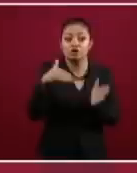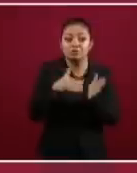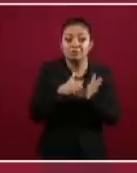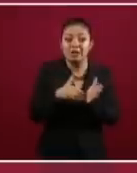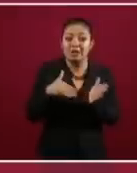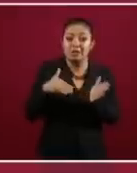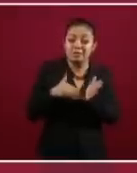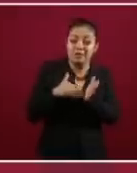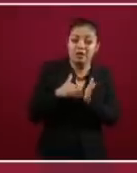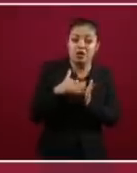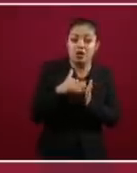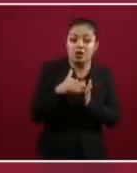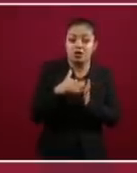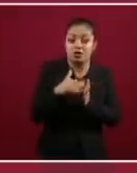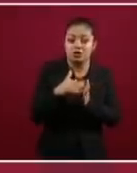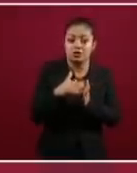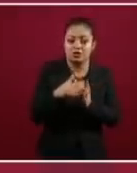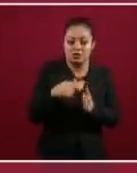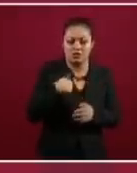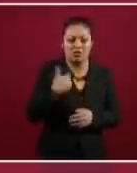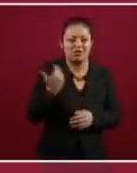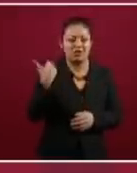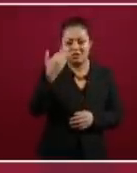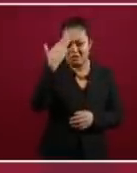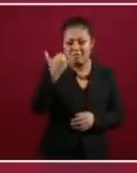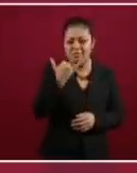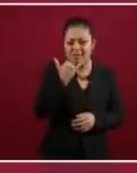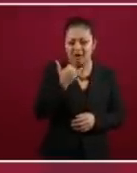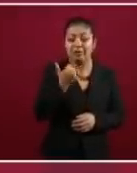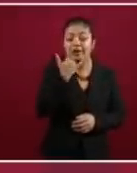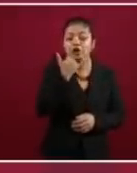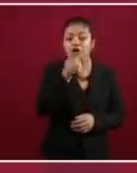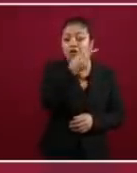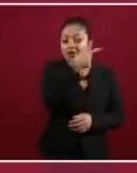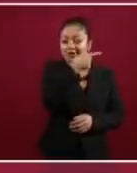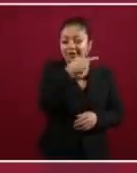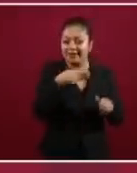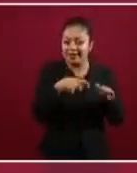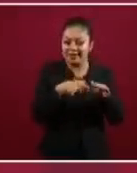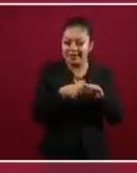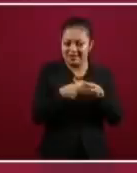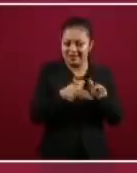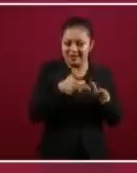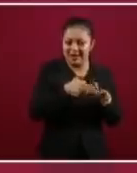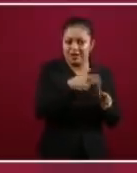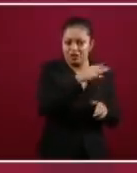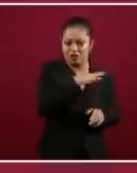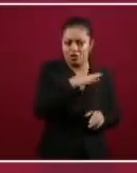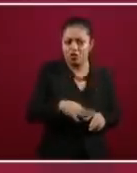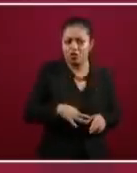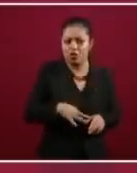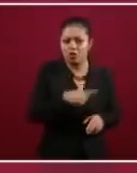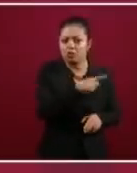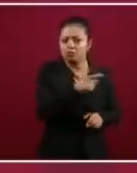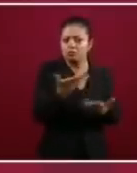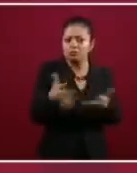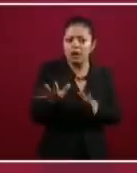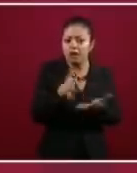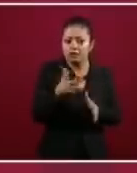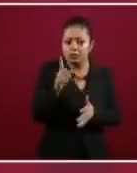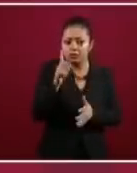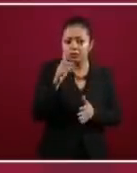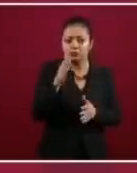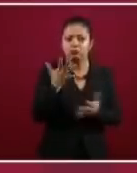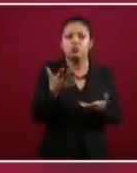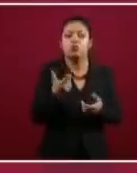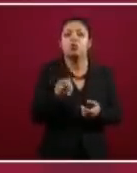millones. Acabo de hablar del Tren Maya, digo del Tren Toluca, nos iba a terminar costando 1 billón.